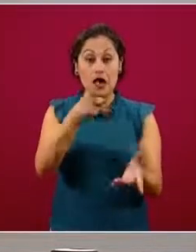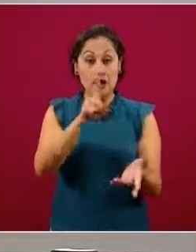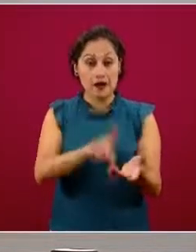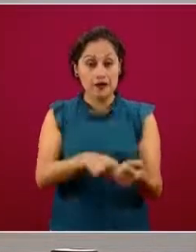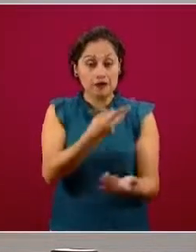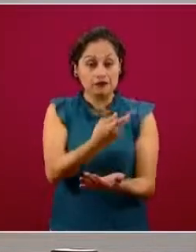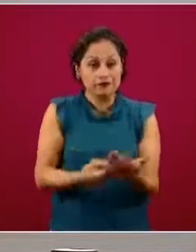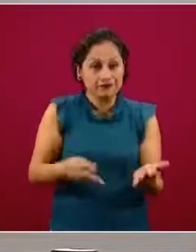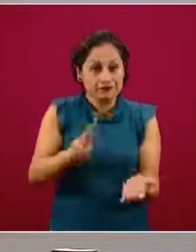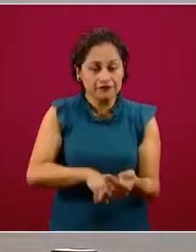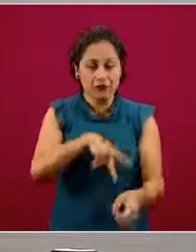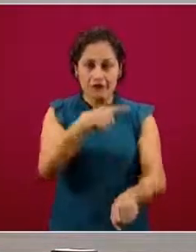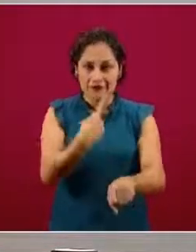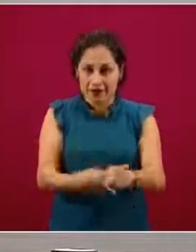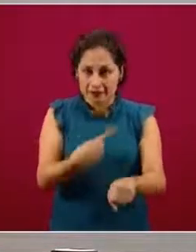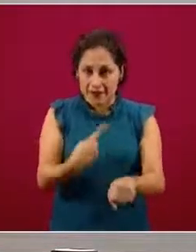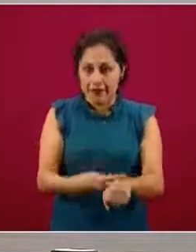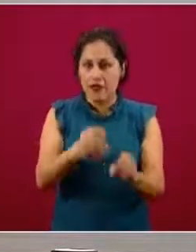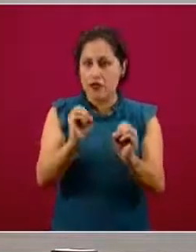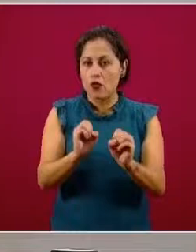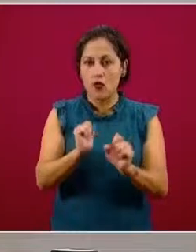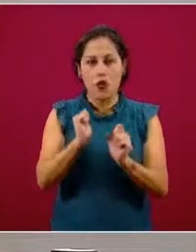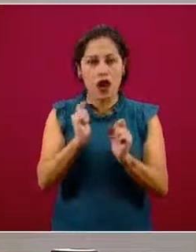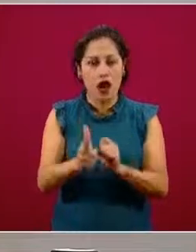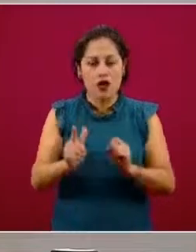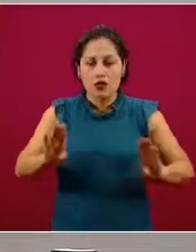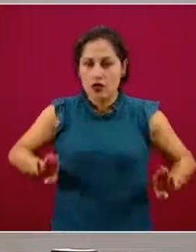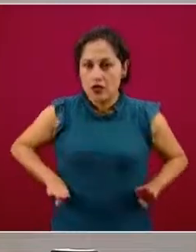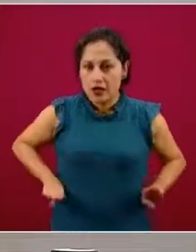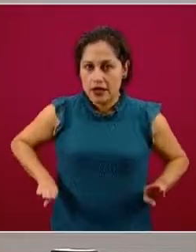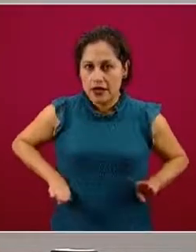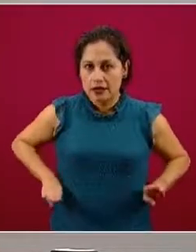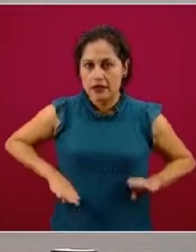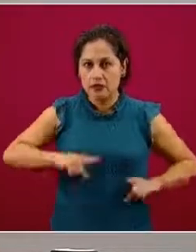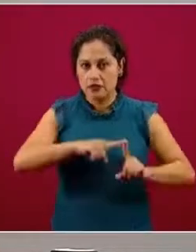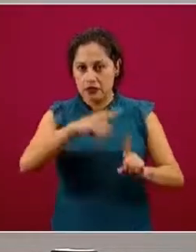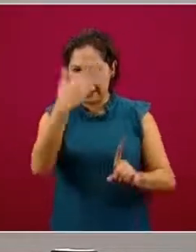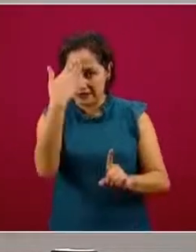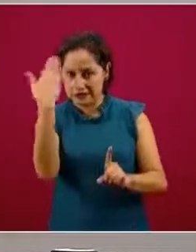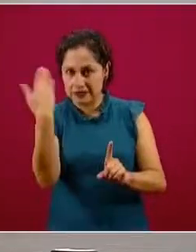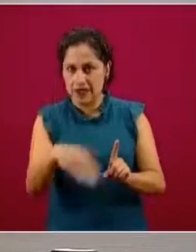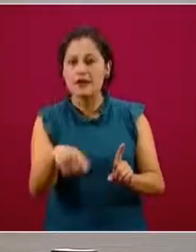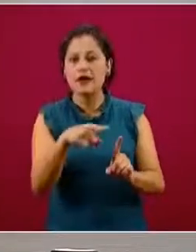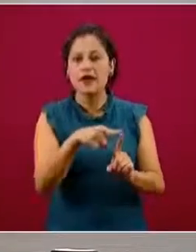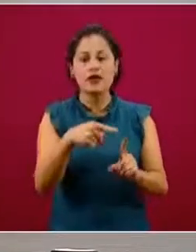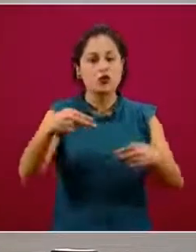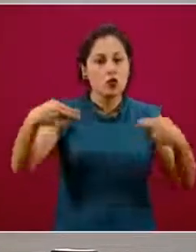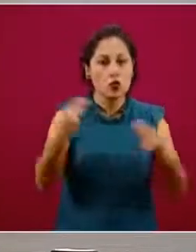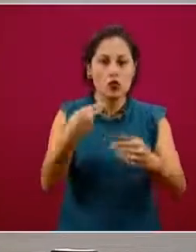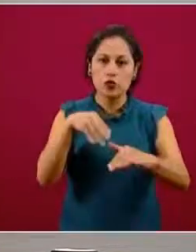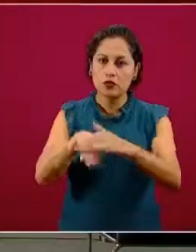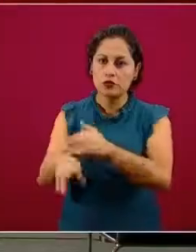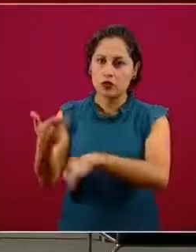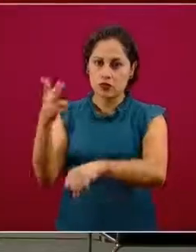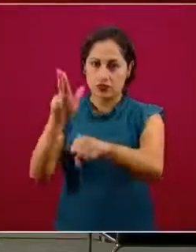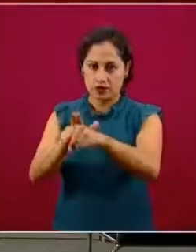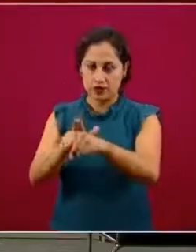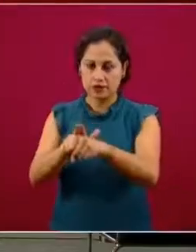de complicarse, acudan tempranamente a las unidades de salud. La distinción no es